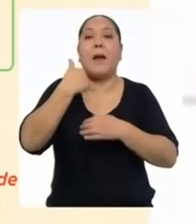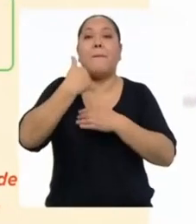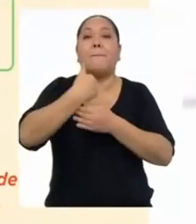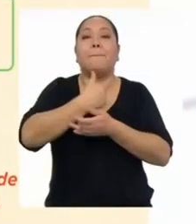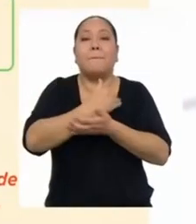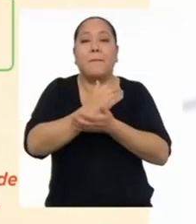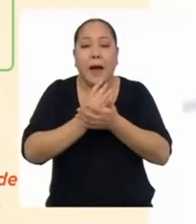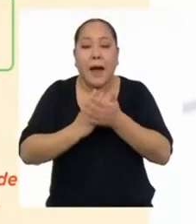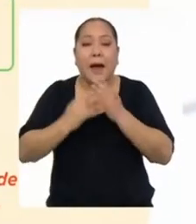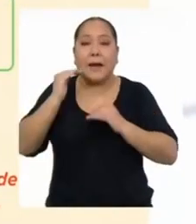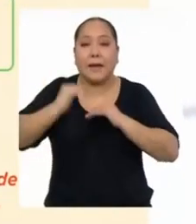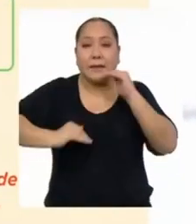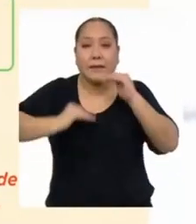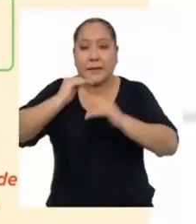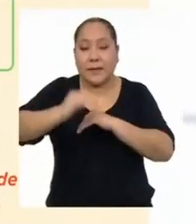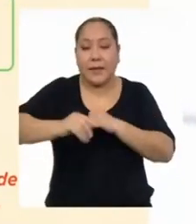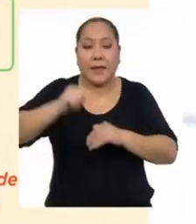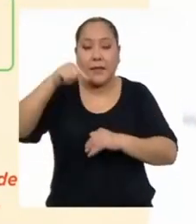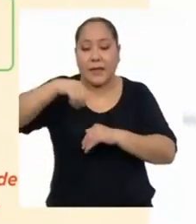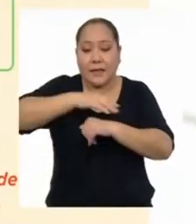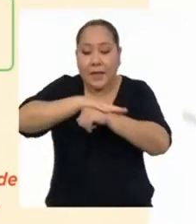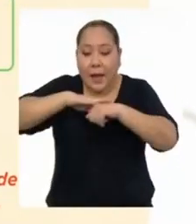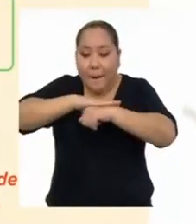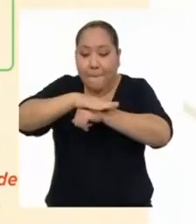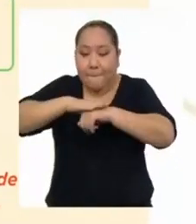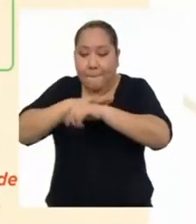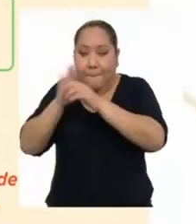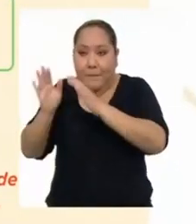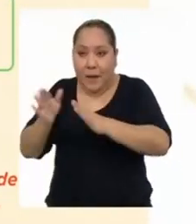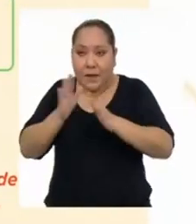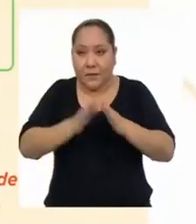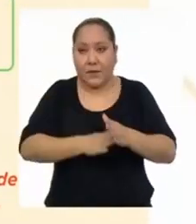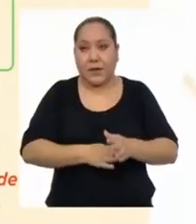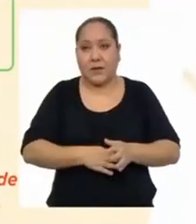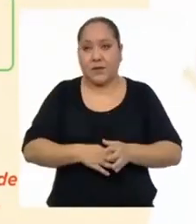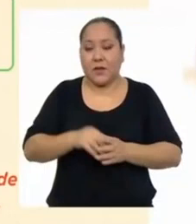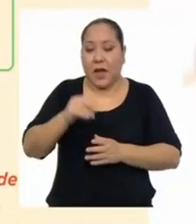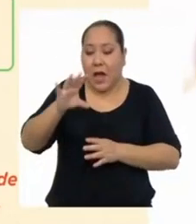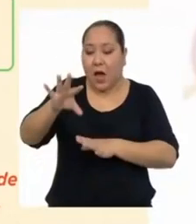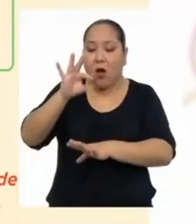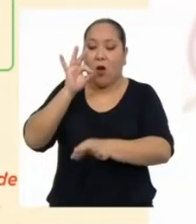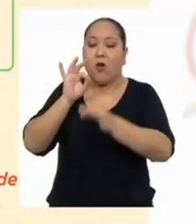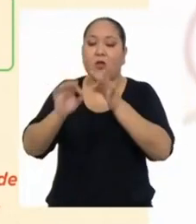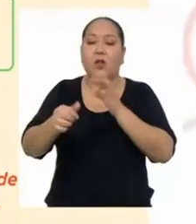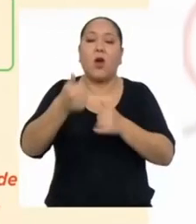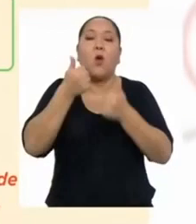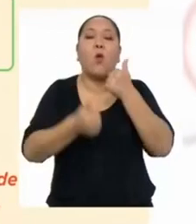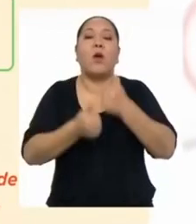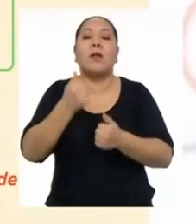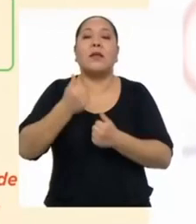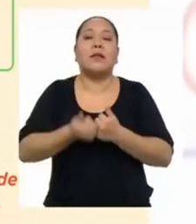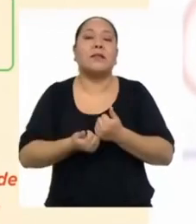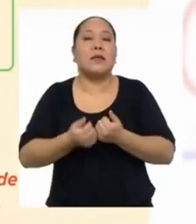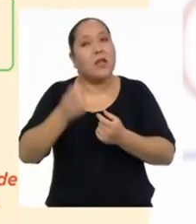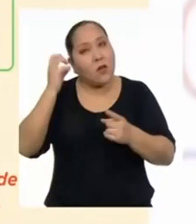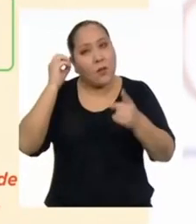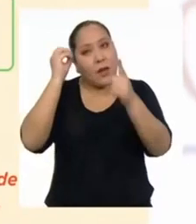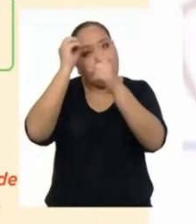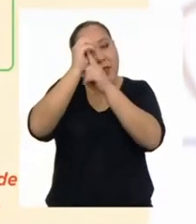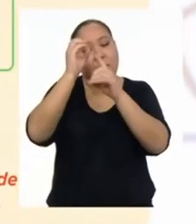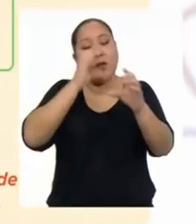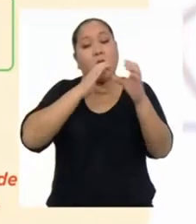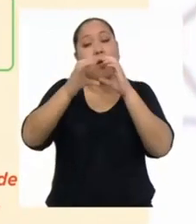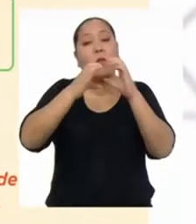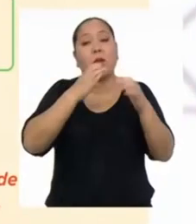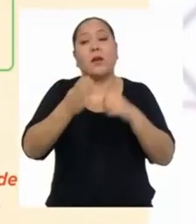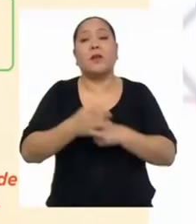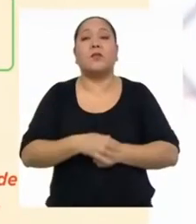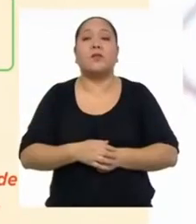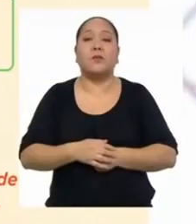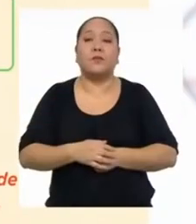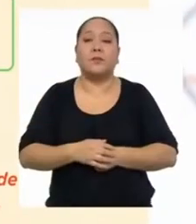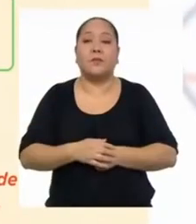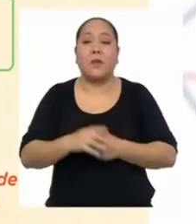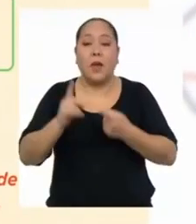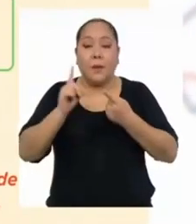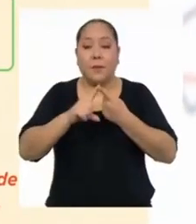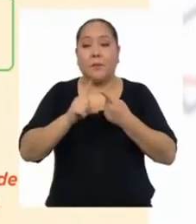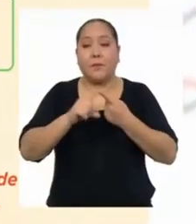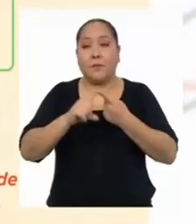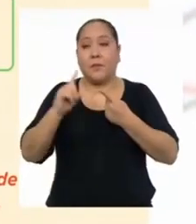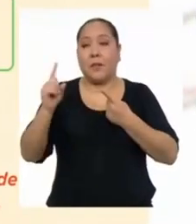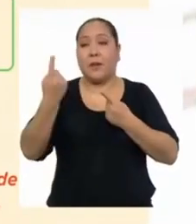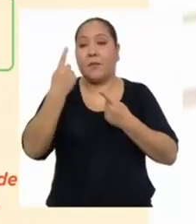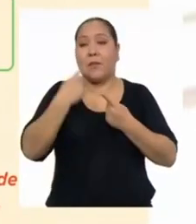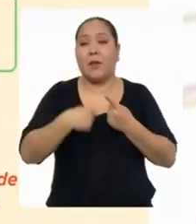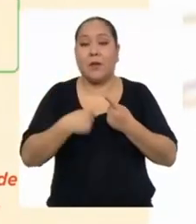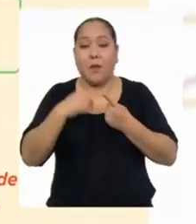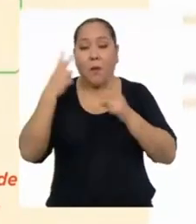nuestra planificación. Definir la situación comunicativa. Primero, vamos a revisar todos